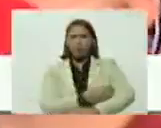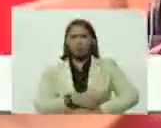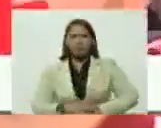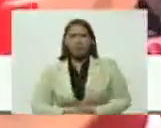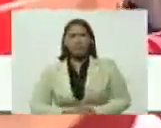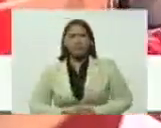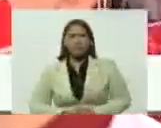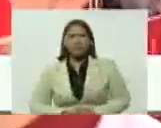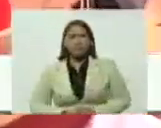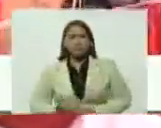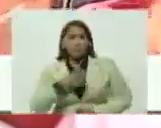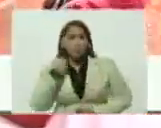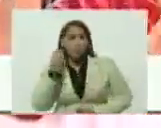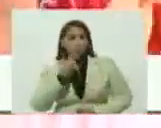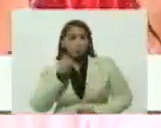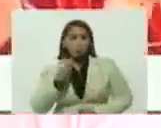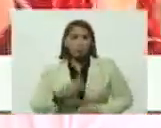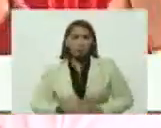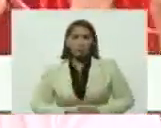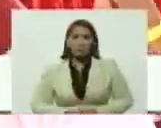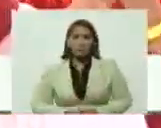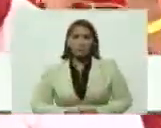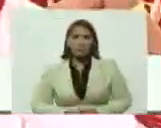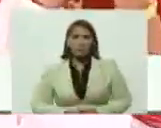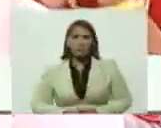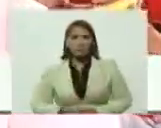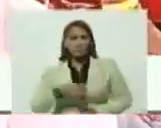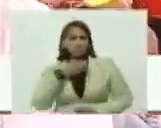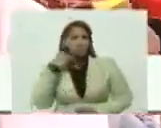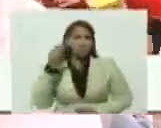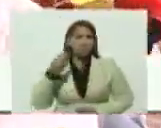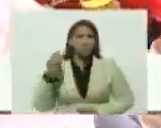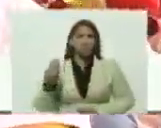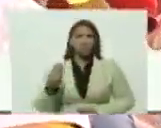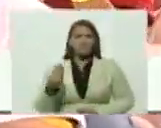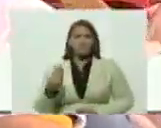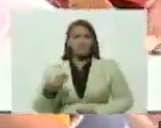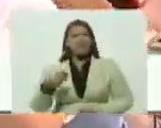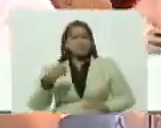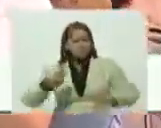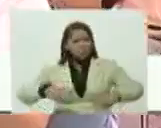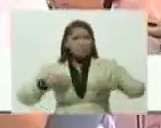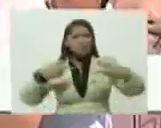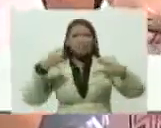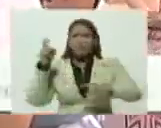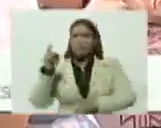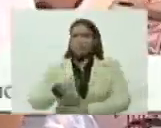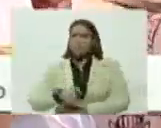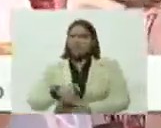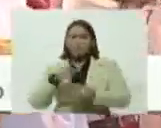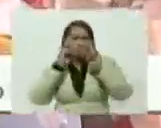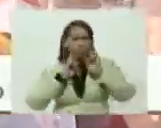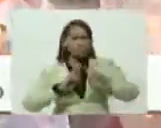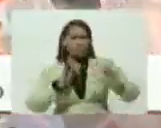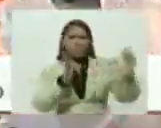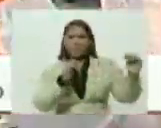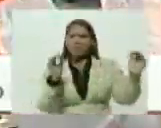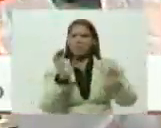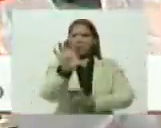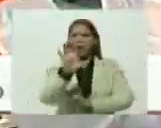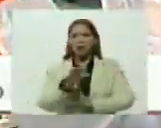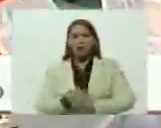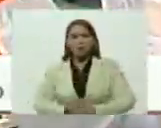poder. La juventud, divino tesoro, renovación necesaria, esperanza de la